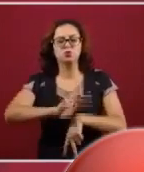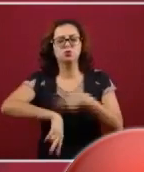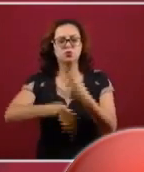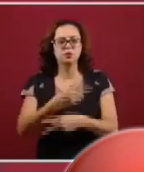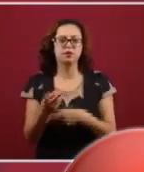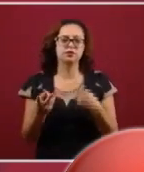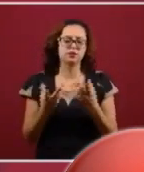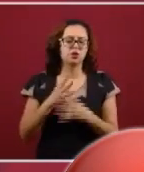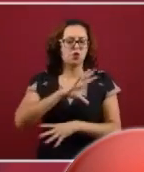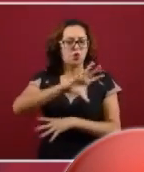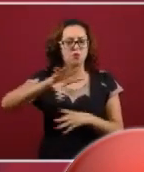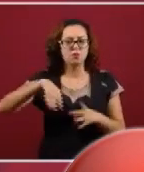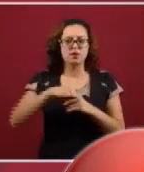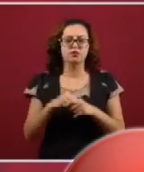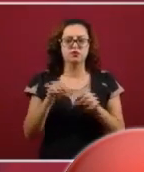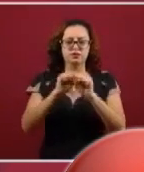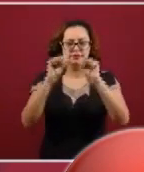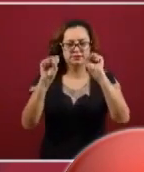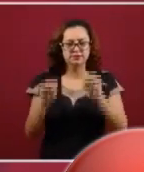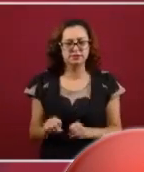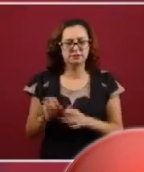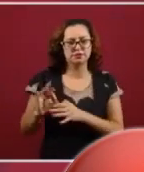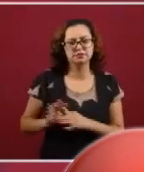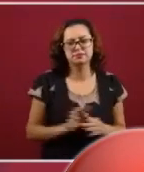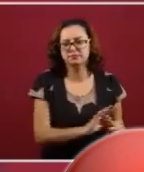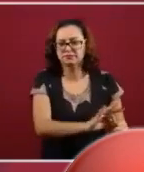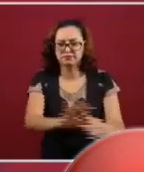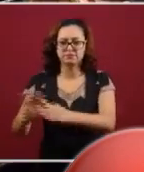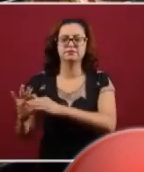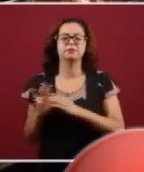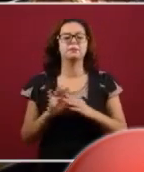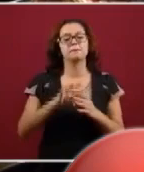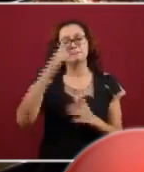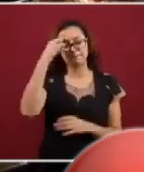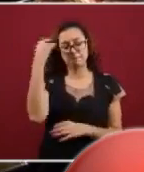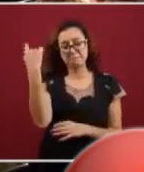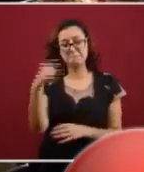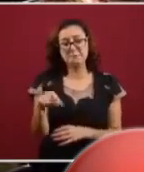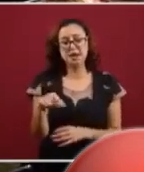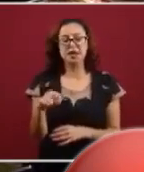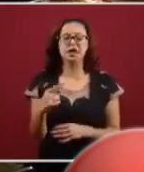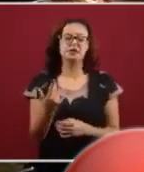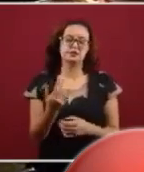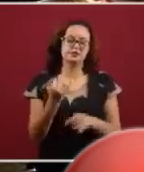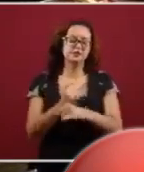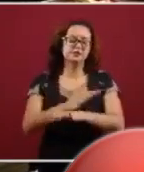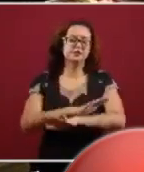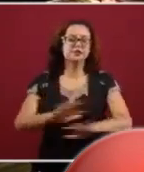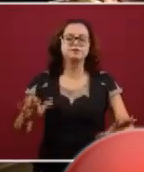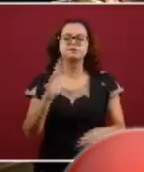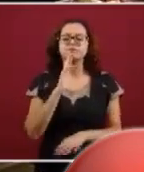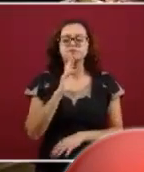articulando todos estos medios para que haya una mejor información, para